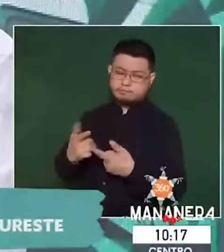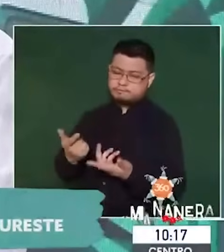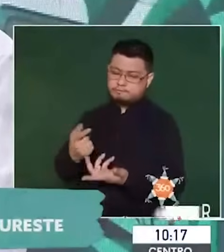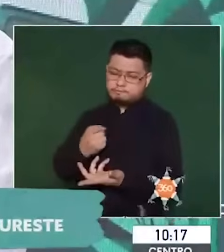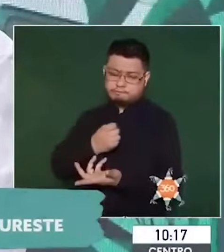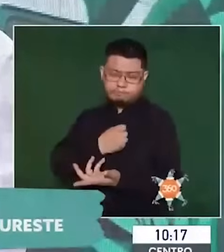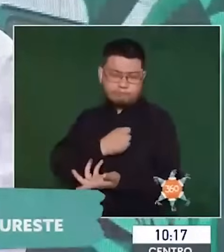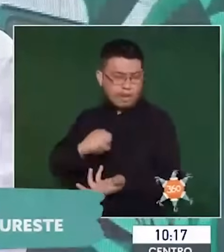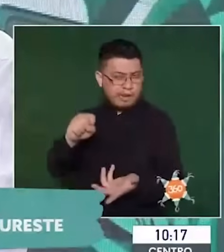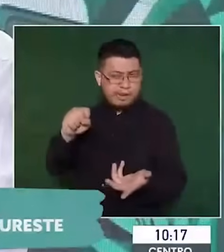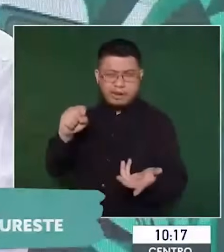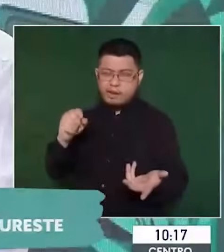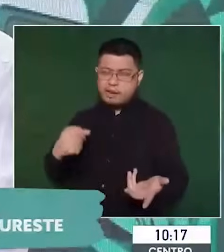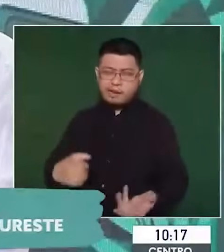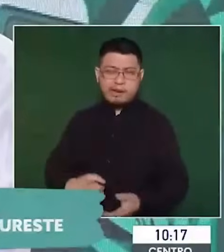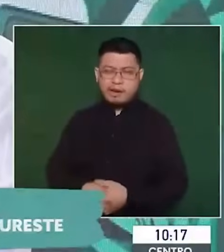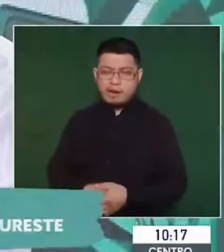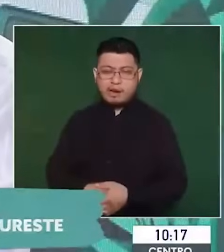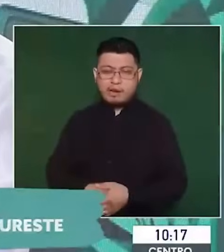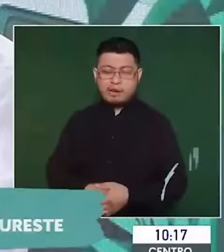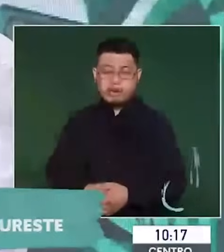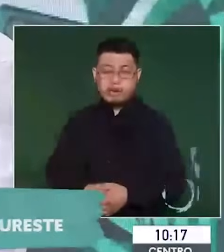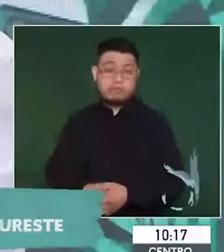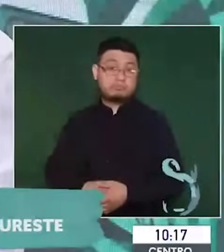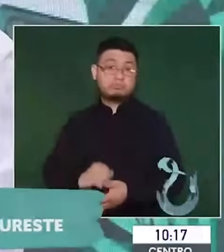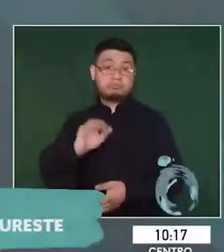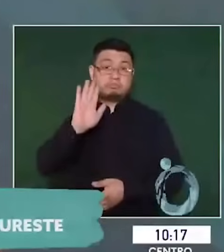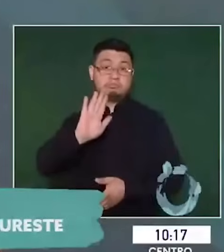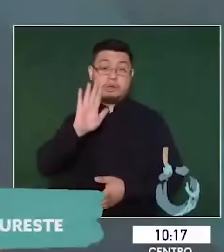que nos trajeron la civilización.